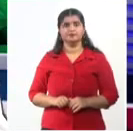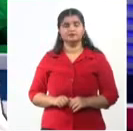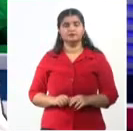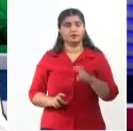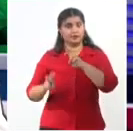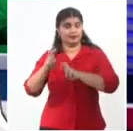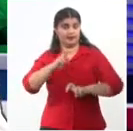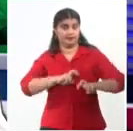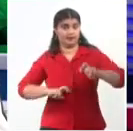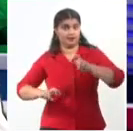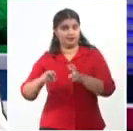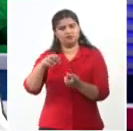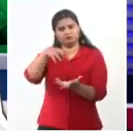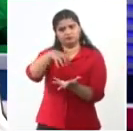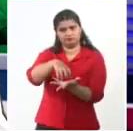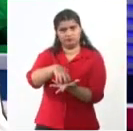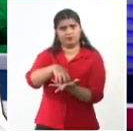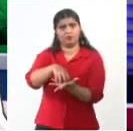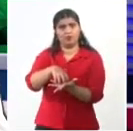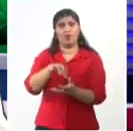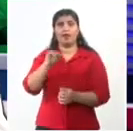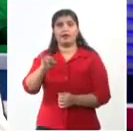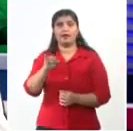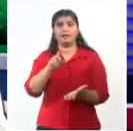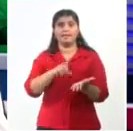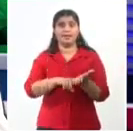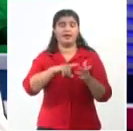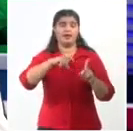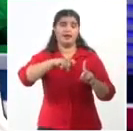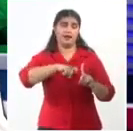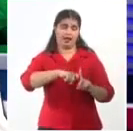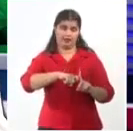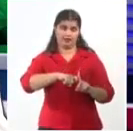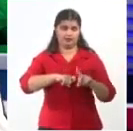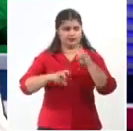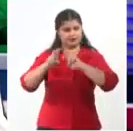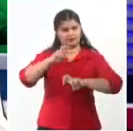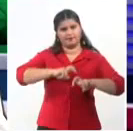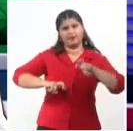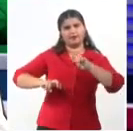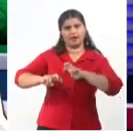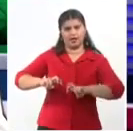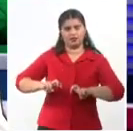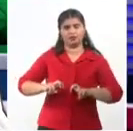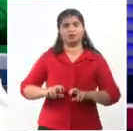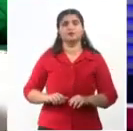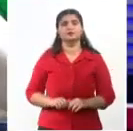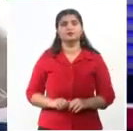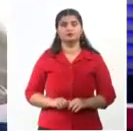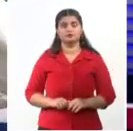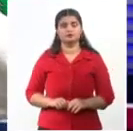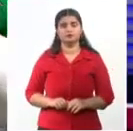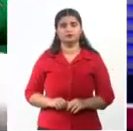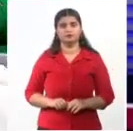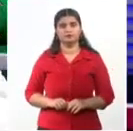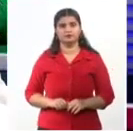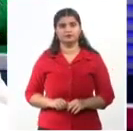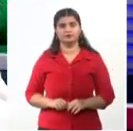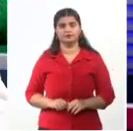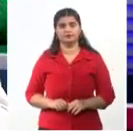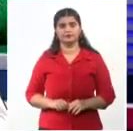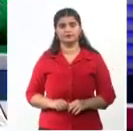Medicina Tropical Pedro Curí, que es donde se hace la secuenciación. Se procesó, se secuenció, como se